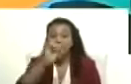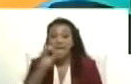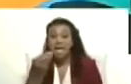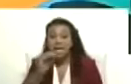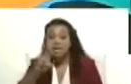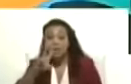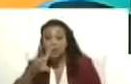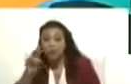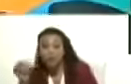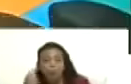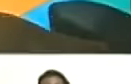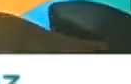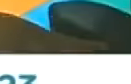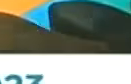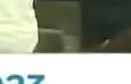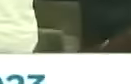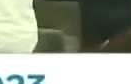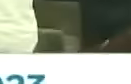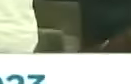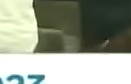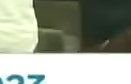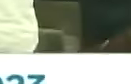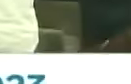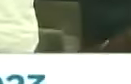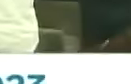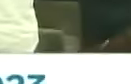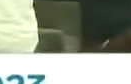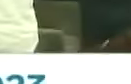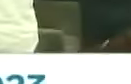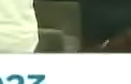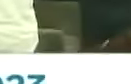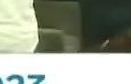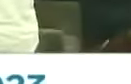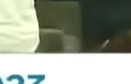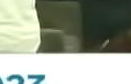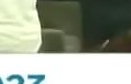genera a esta hora en el Teatro Bolívar. Nosotros devolvemos el contacto al estudio. Adelante.